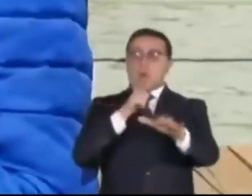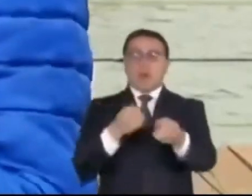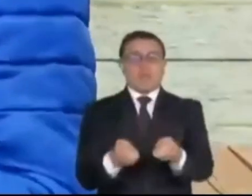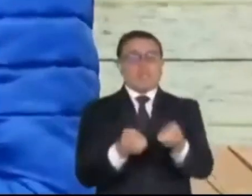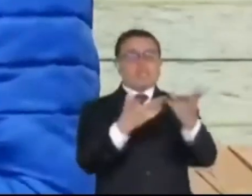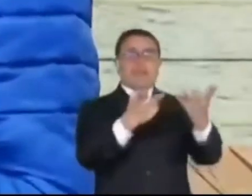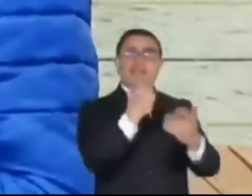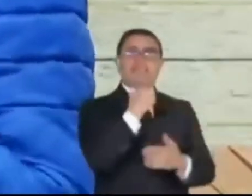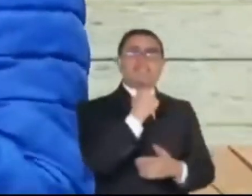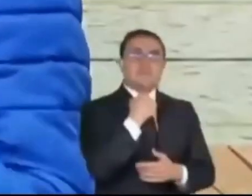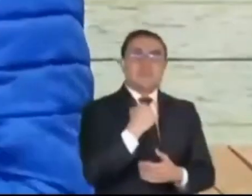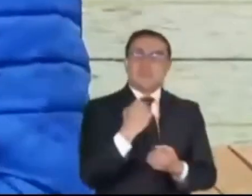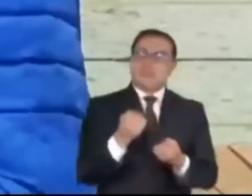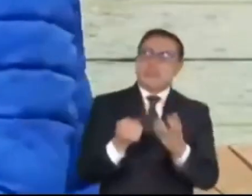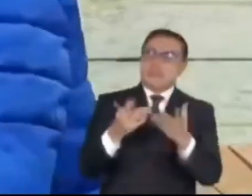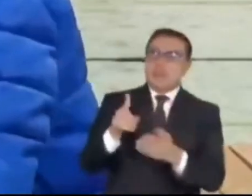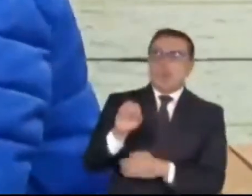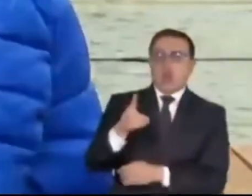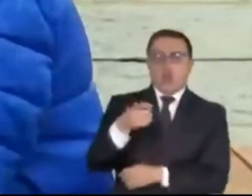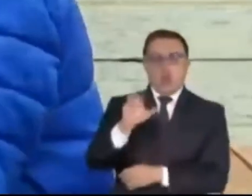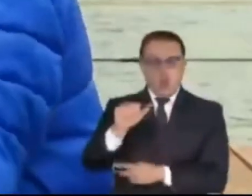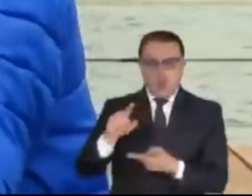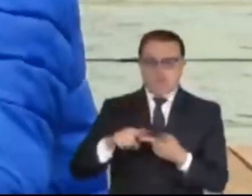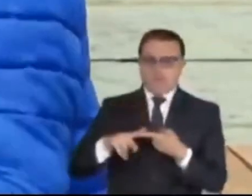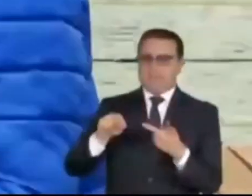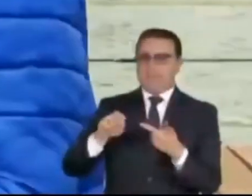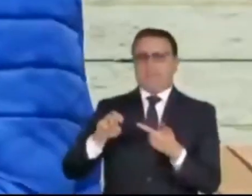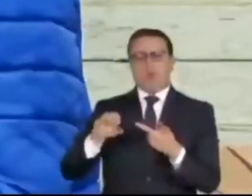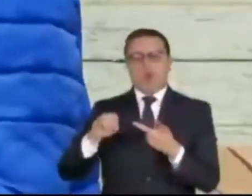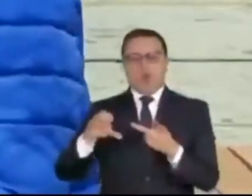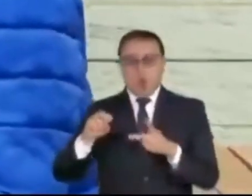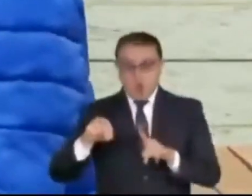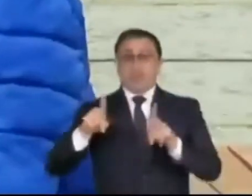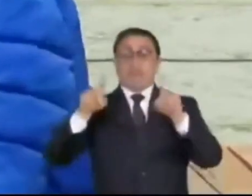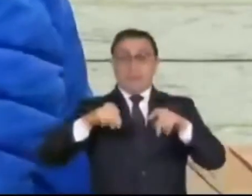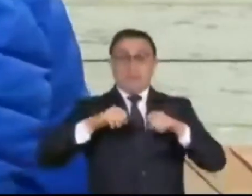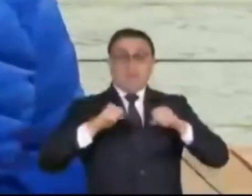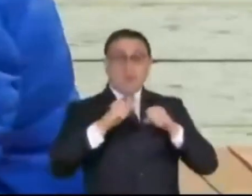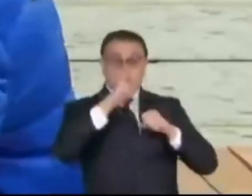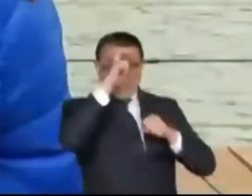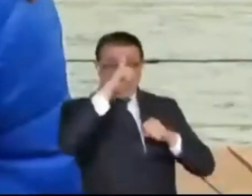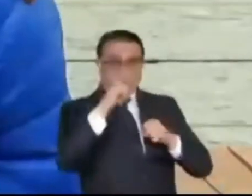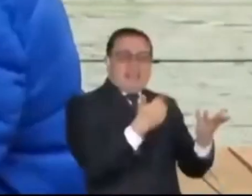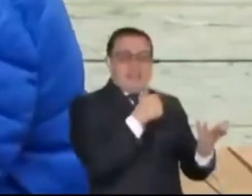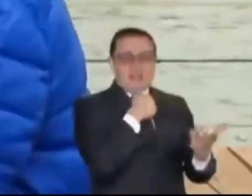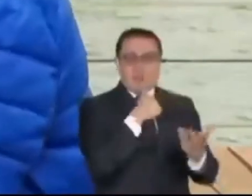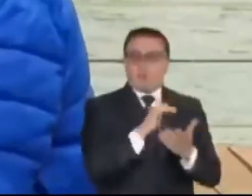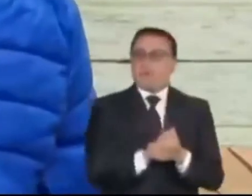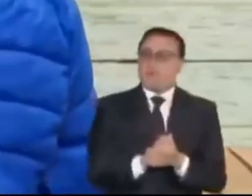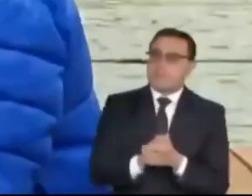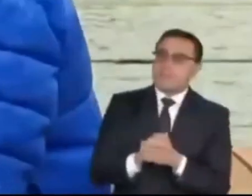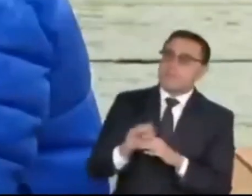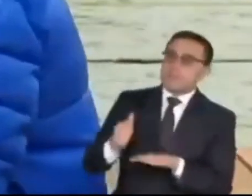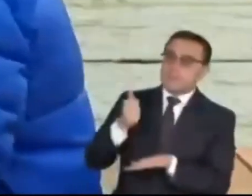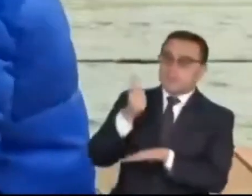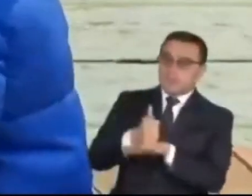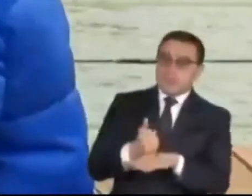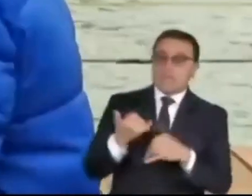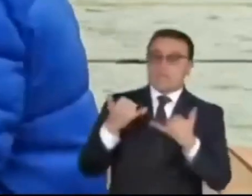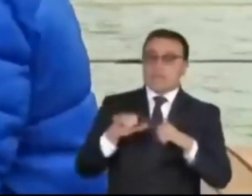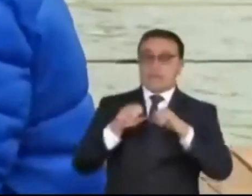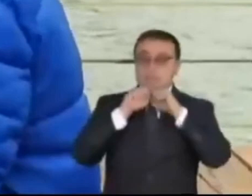a Zipaquirá, Cogua, Nemocón y inclusive Bogotá en la zona norte. Director, si ya se emitió, y